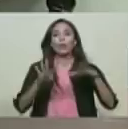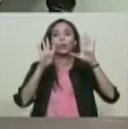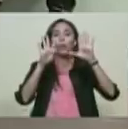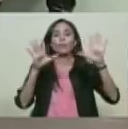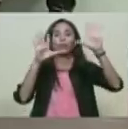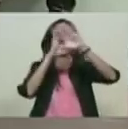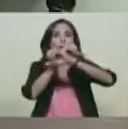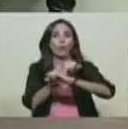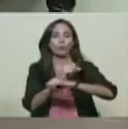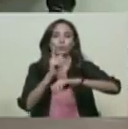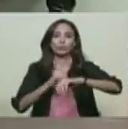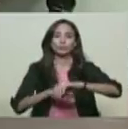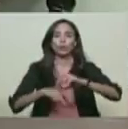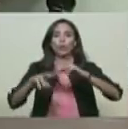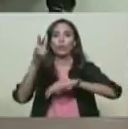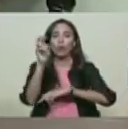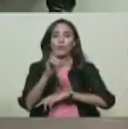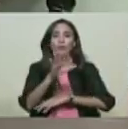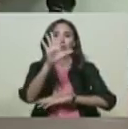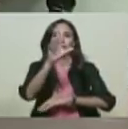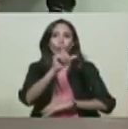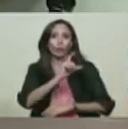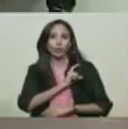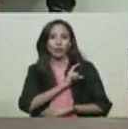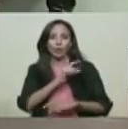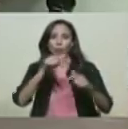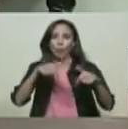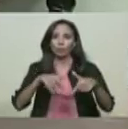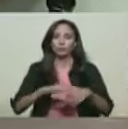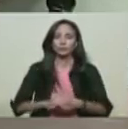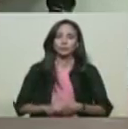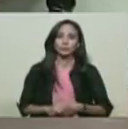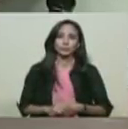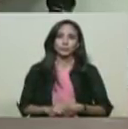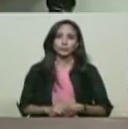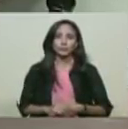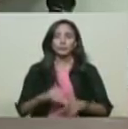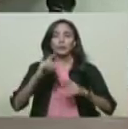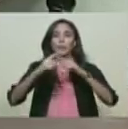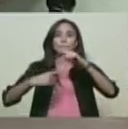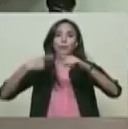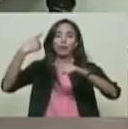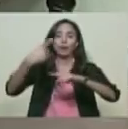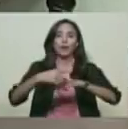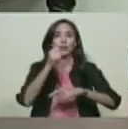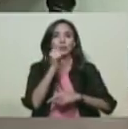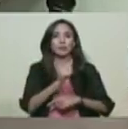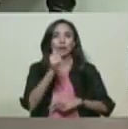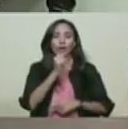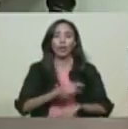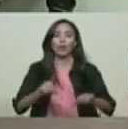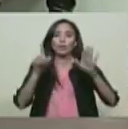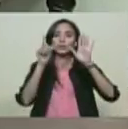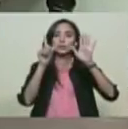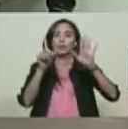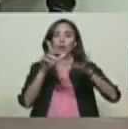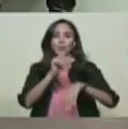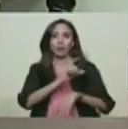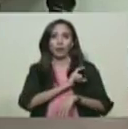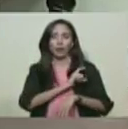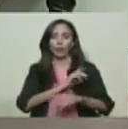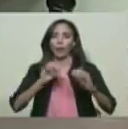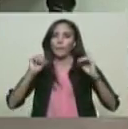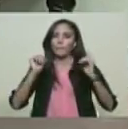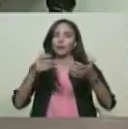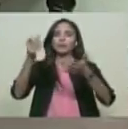9 de la noche, viernes 5 de enero, mañana sábado 6, arranca